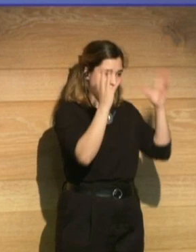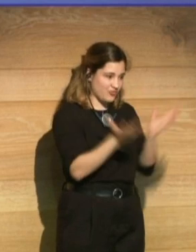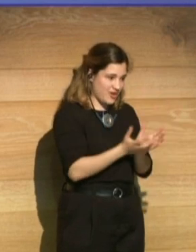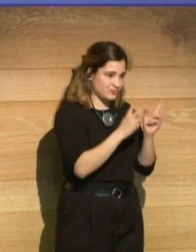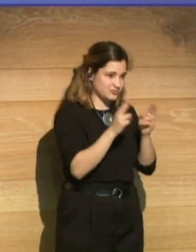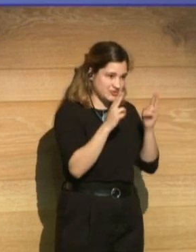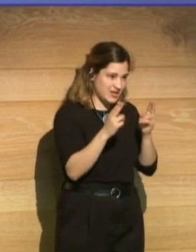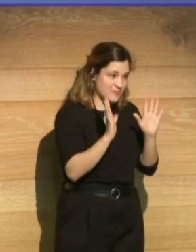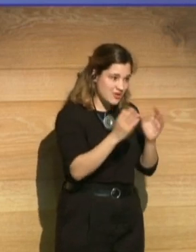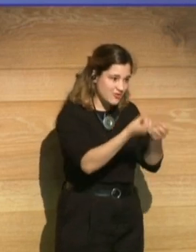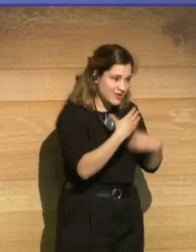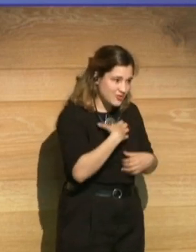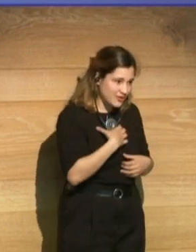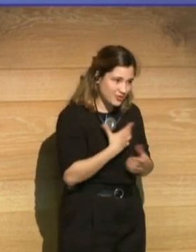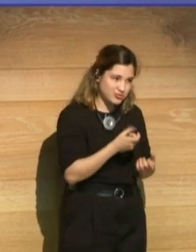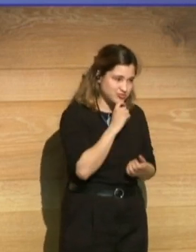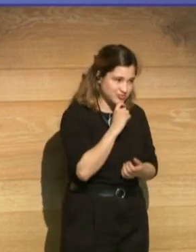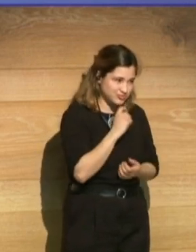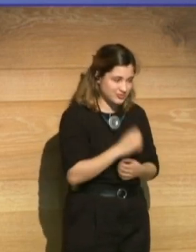de soportar, señor Scurati, ¿eh?